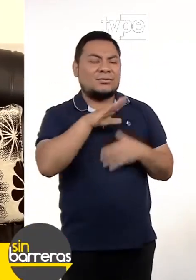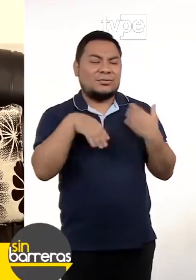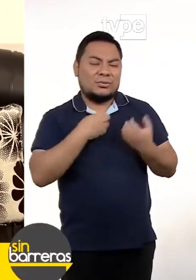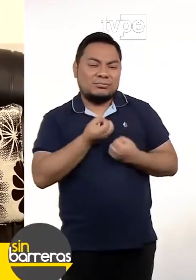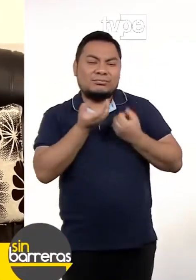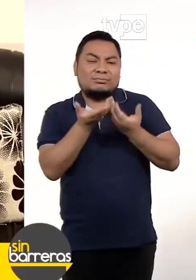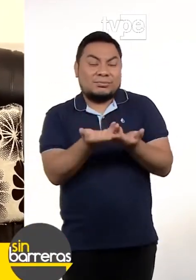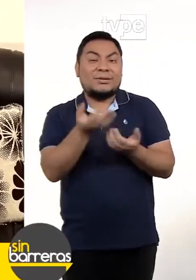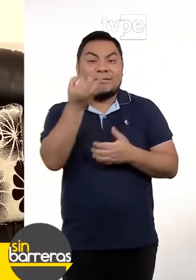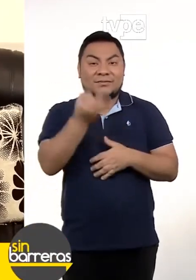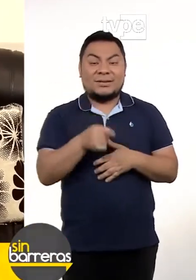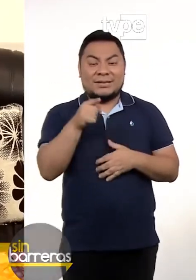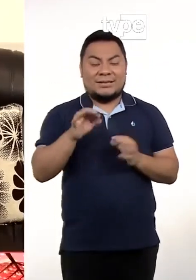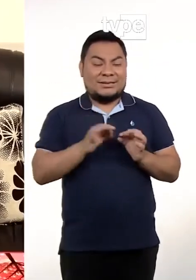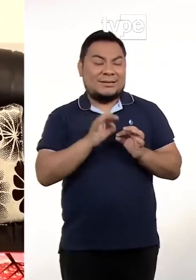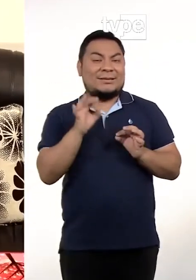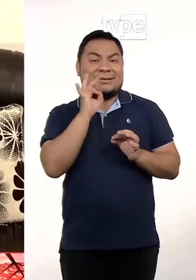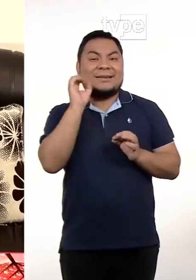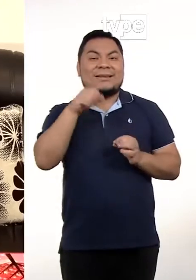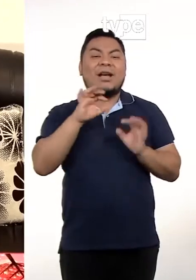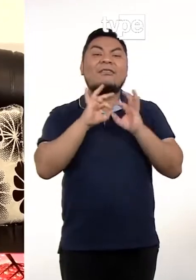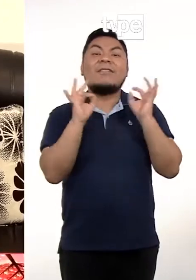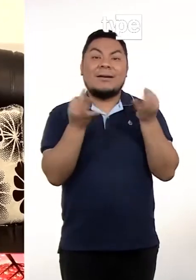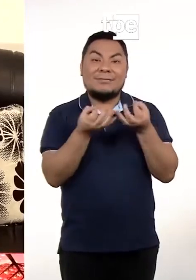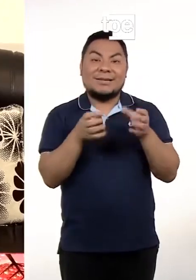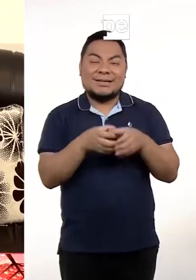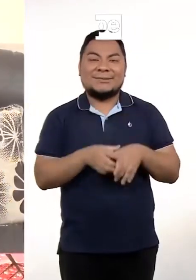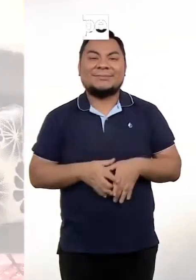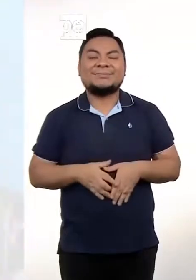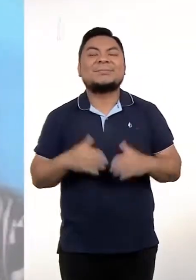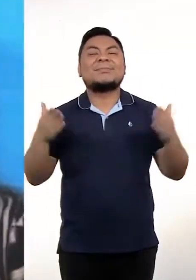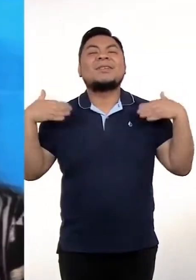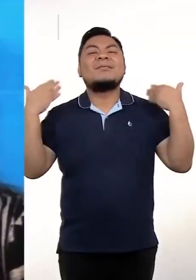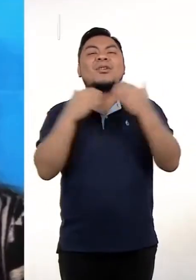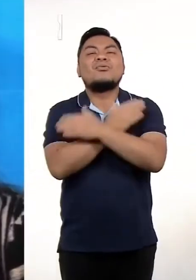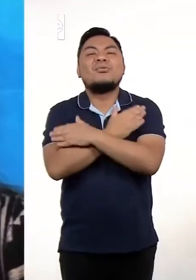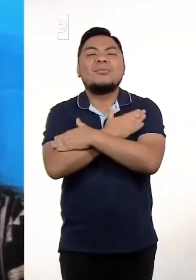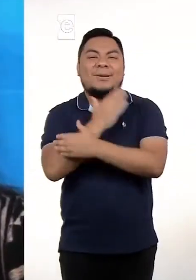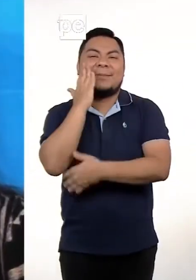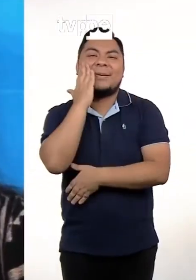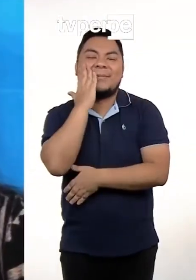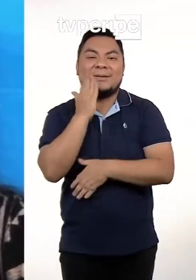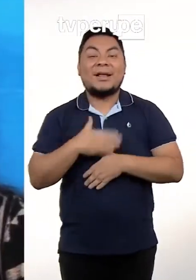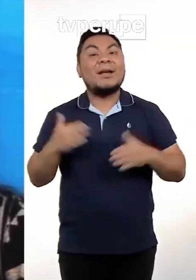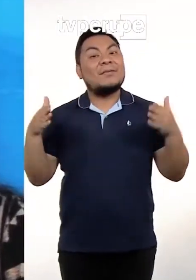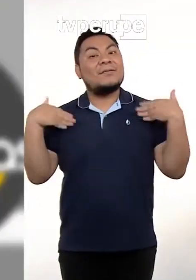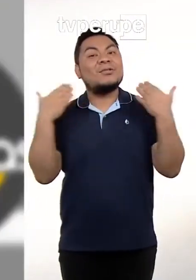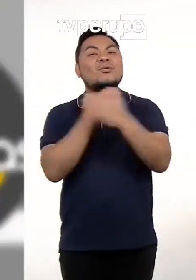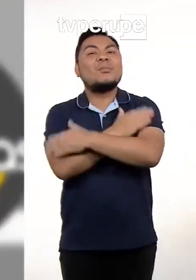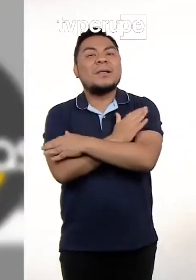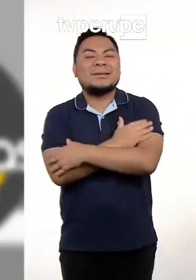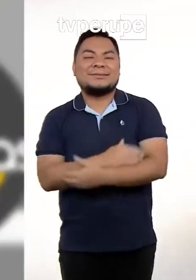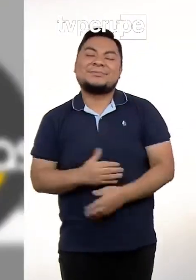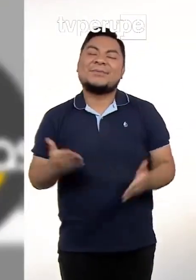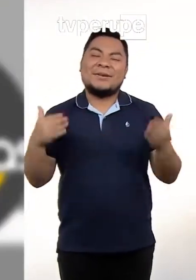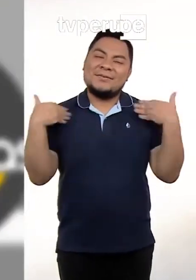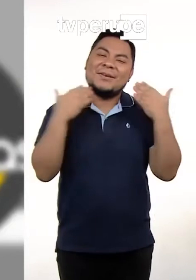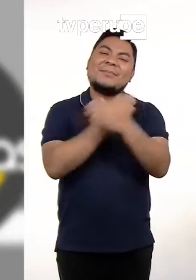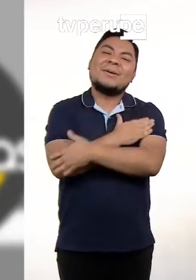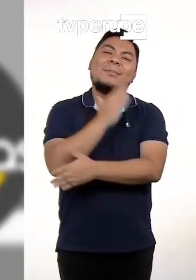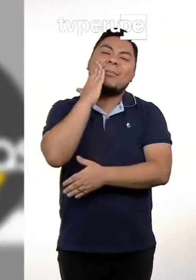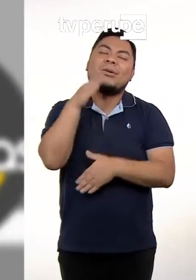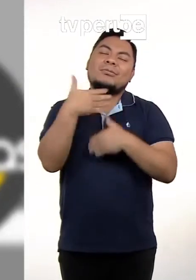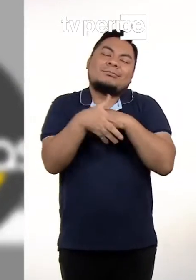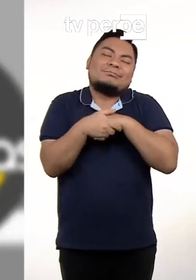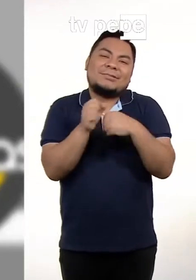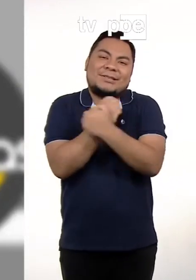cuando sentimos verdaderamente ese espíritu de familia. ¡Feliz cumpleaños, mamita! ¡Feliz cumpleaños!